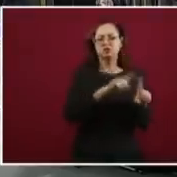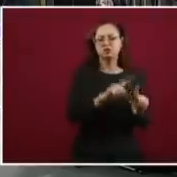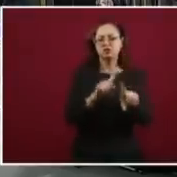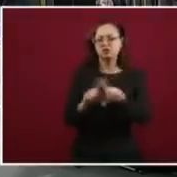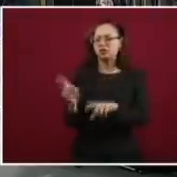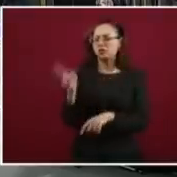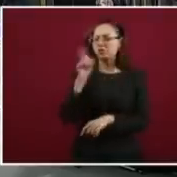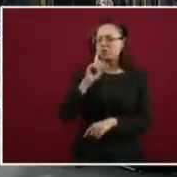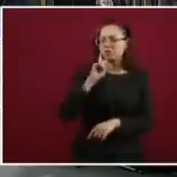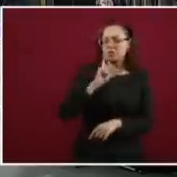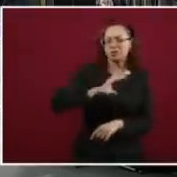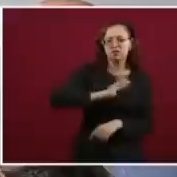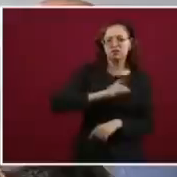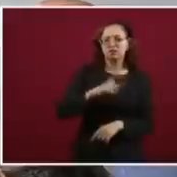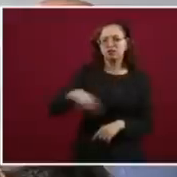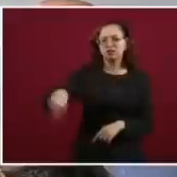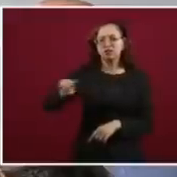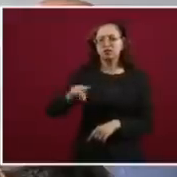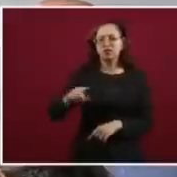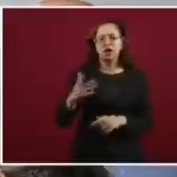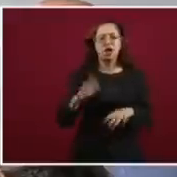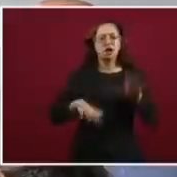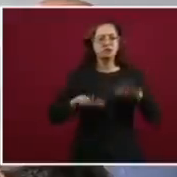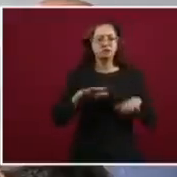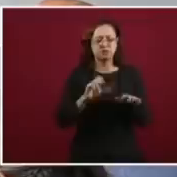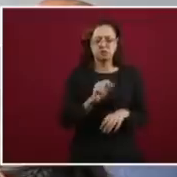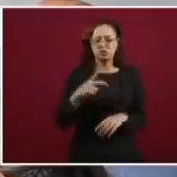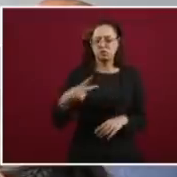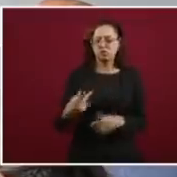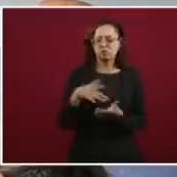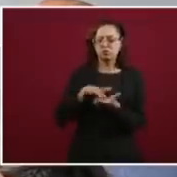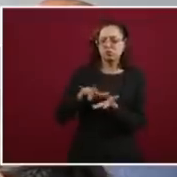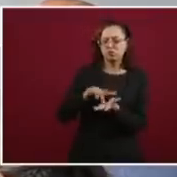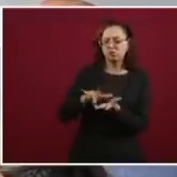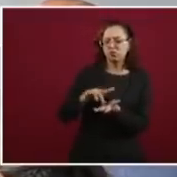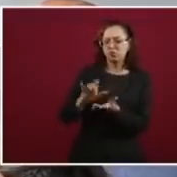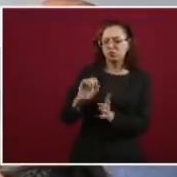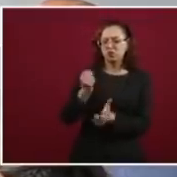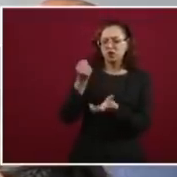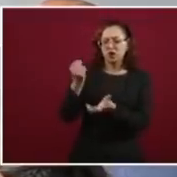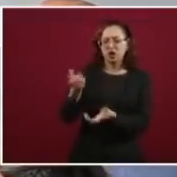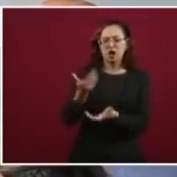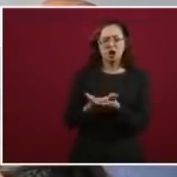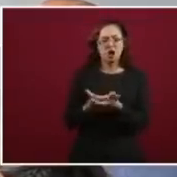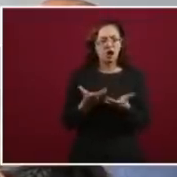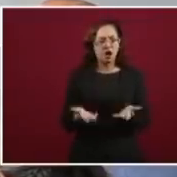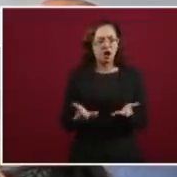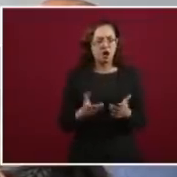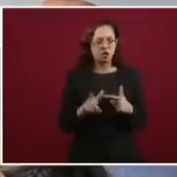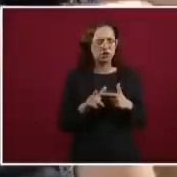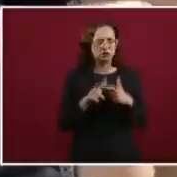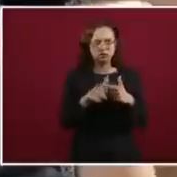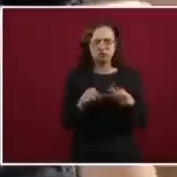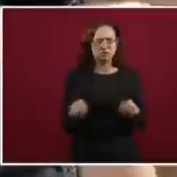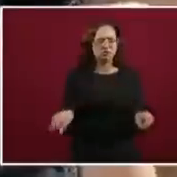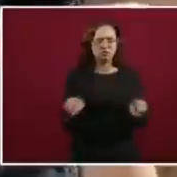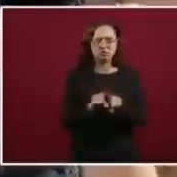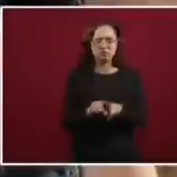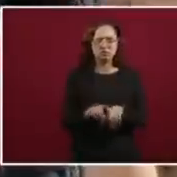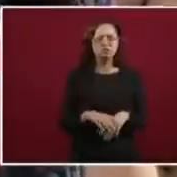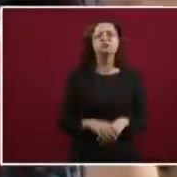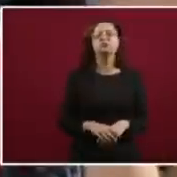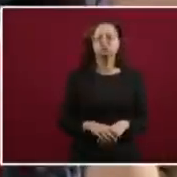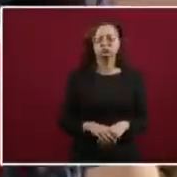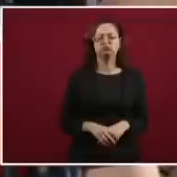en muchas veces bueno serán subsidiadas por el seguro popular para este tipo de tratamientos y todo va a seguir igual en este tipo de swing de asociación